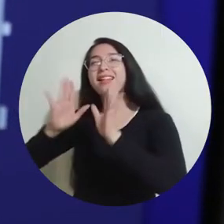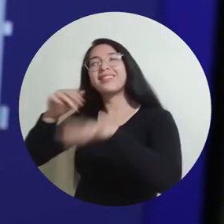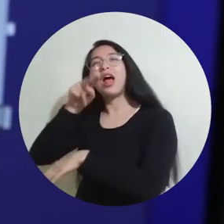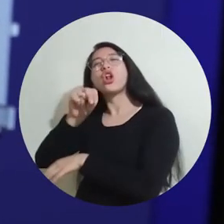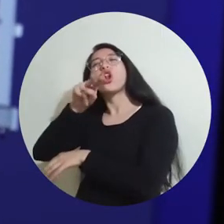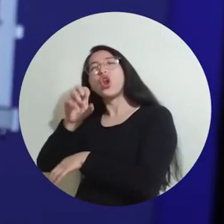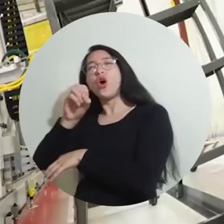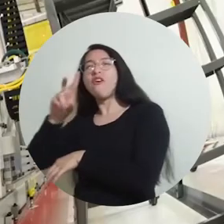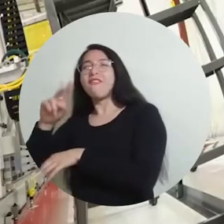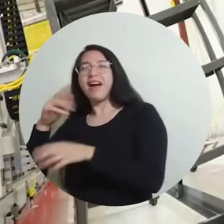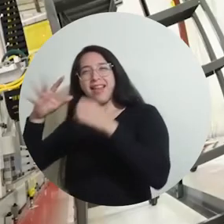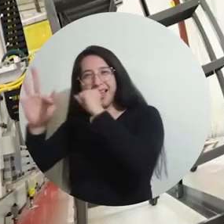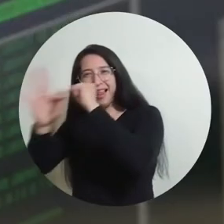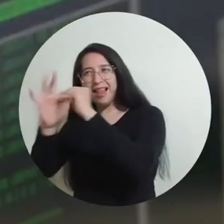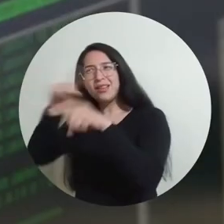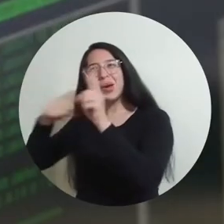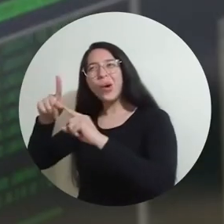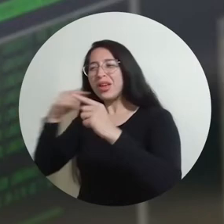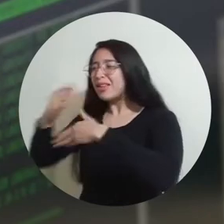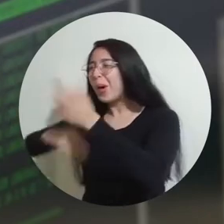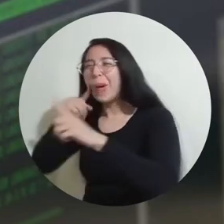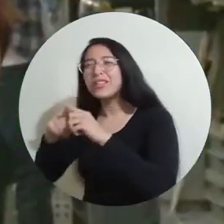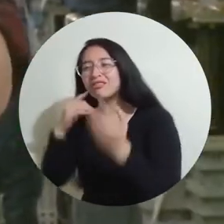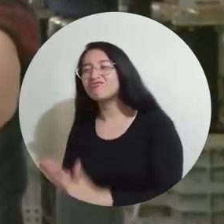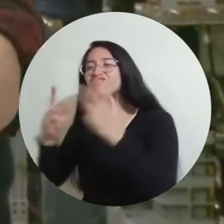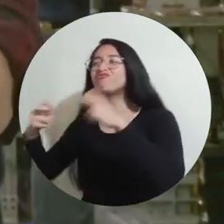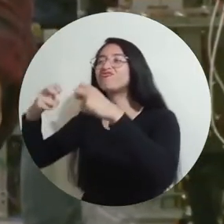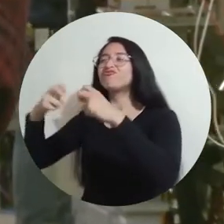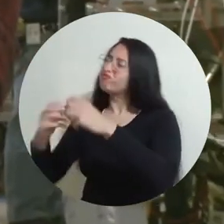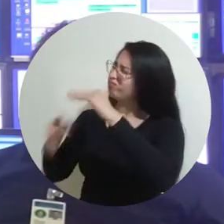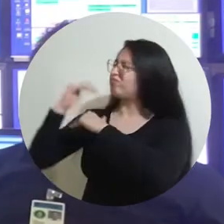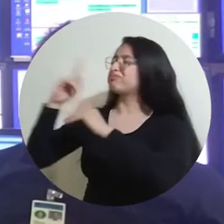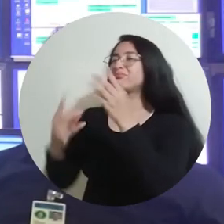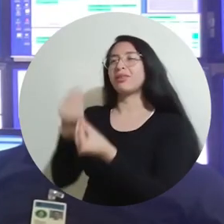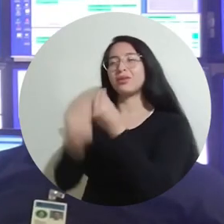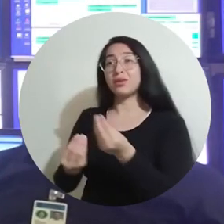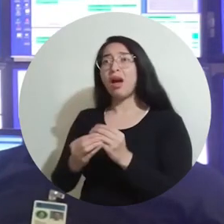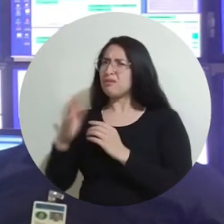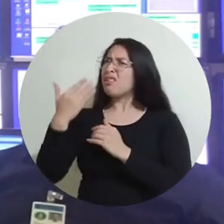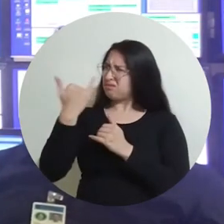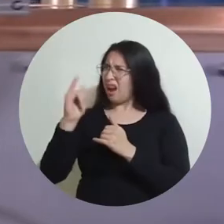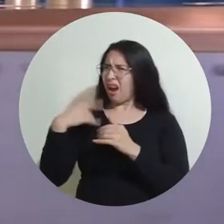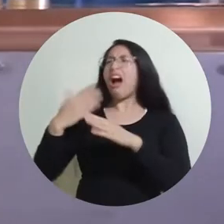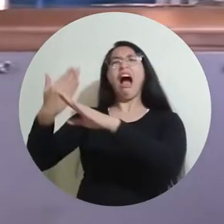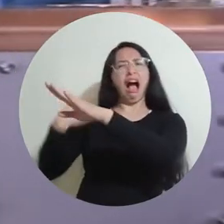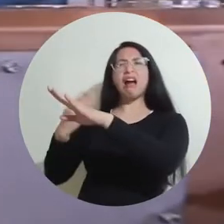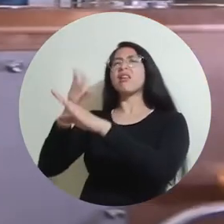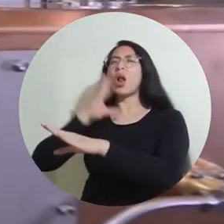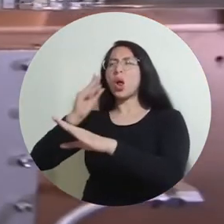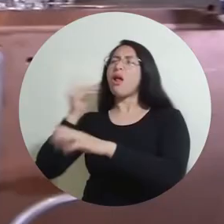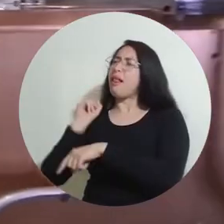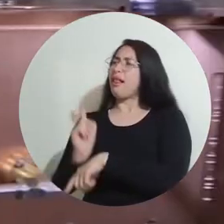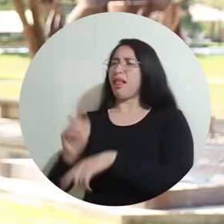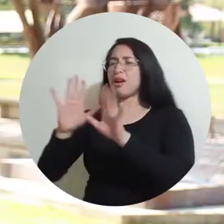el antecesor de DUNE, y se mantiene en el máximo nivel en la investigación en física de altas energías. Ya nosotros estamos en las grandes ligas de hace unos años